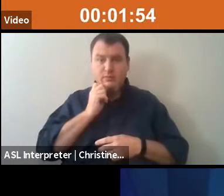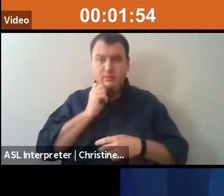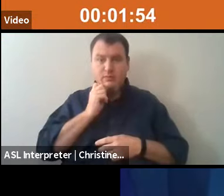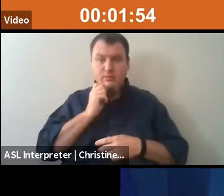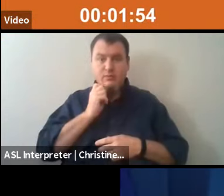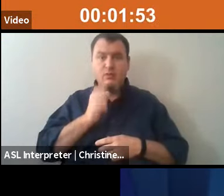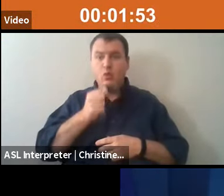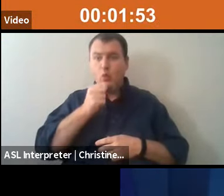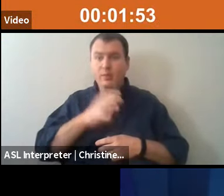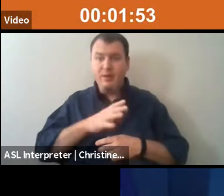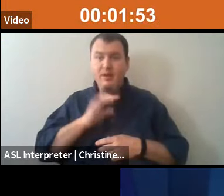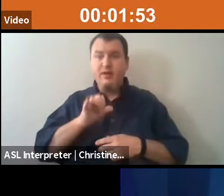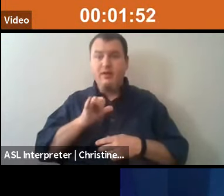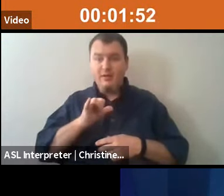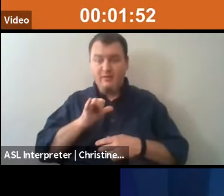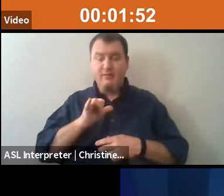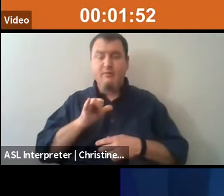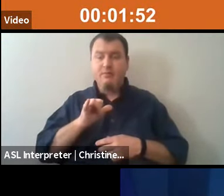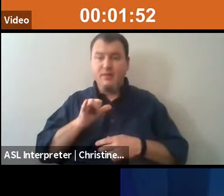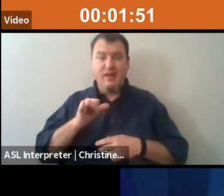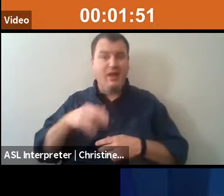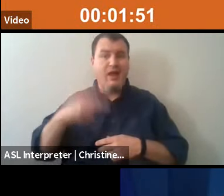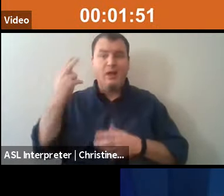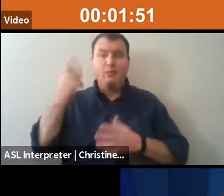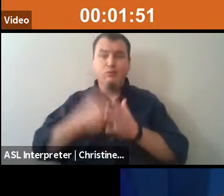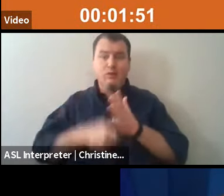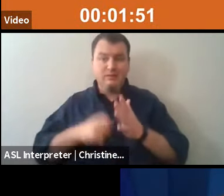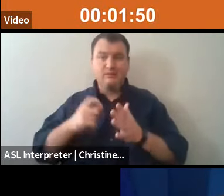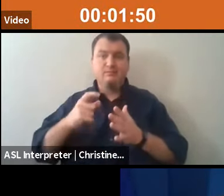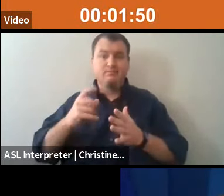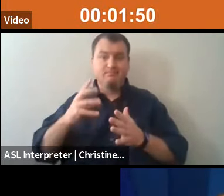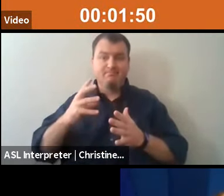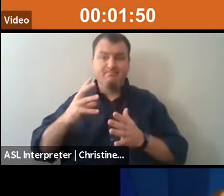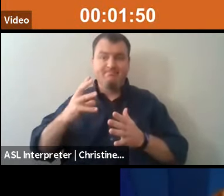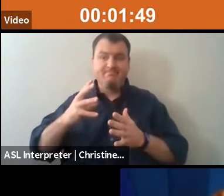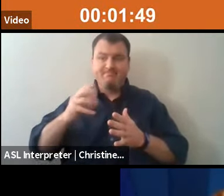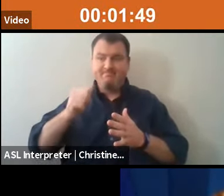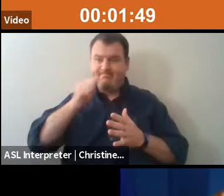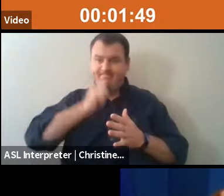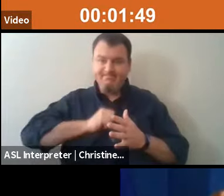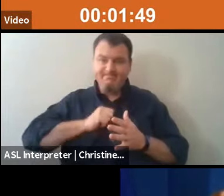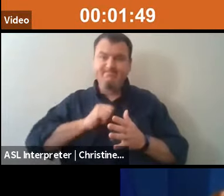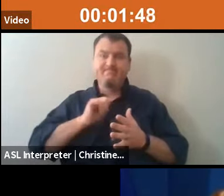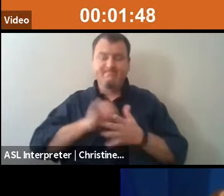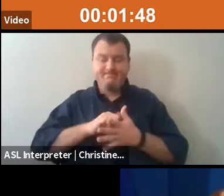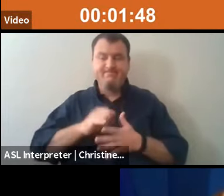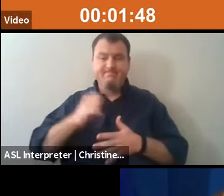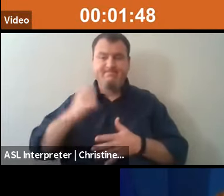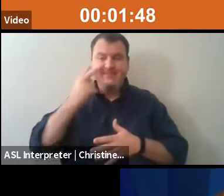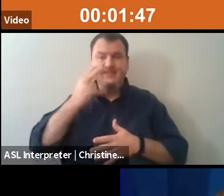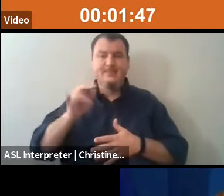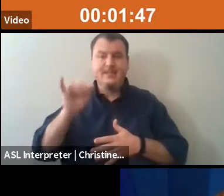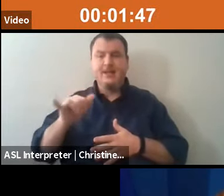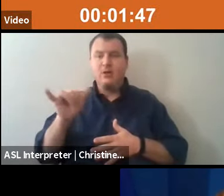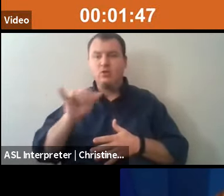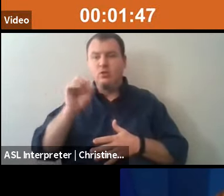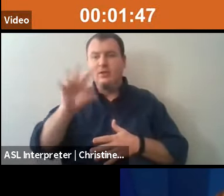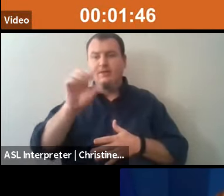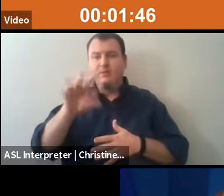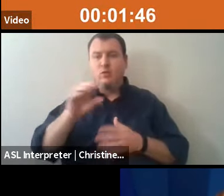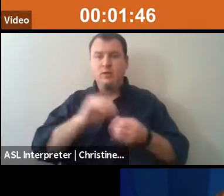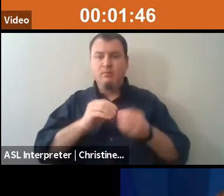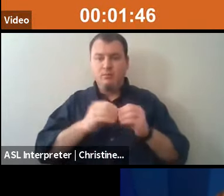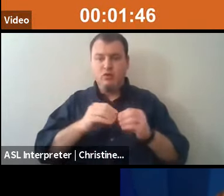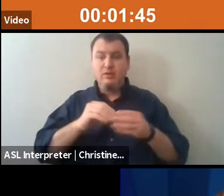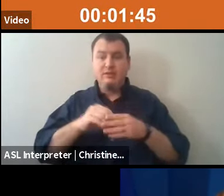futuras generaciones lo van a pagar. Y también os voy a decir un dato. En España, el teléfono